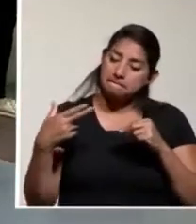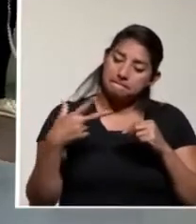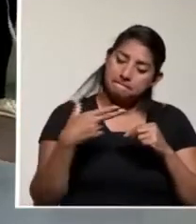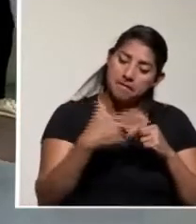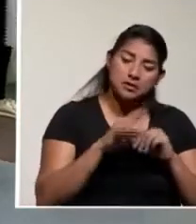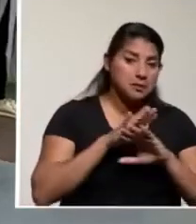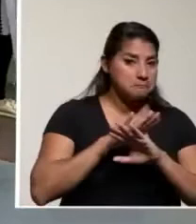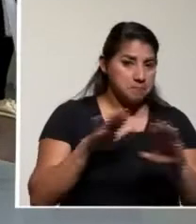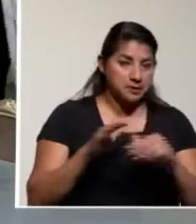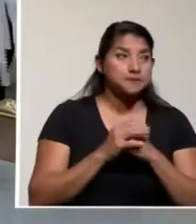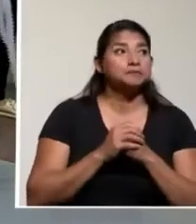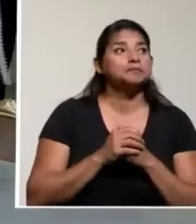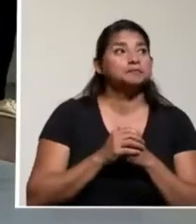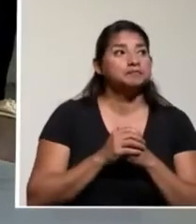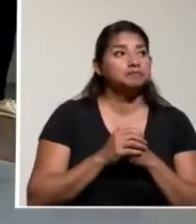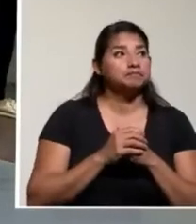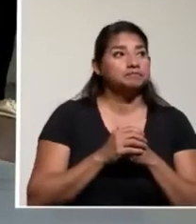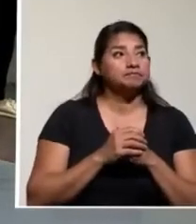¿verdad? Vean.